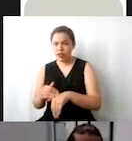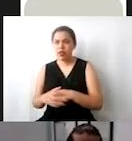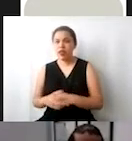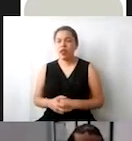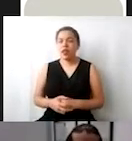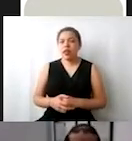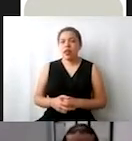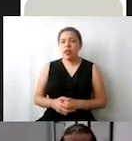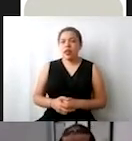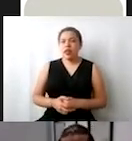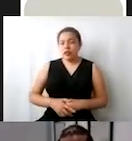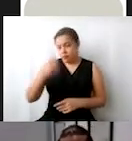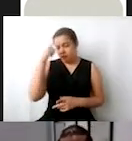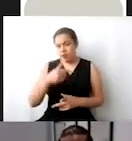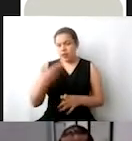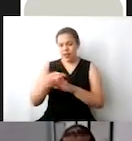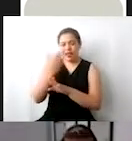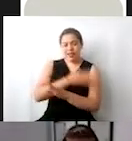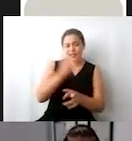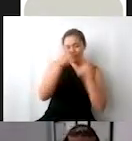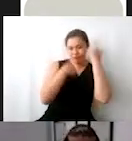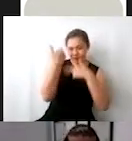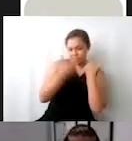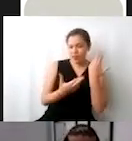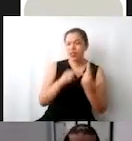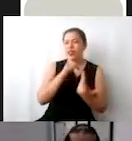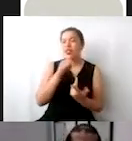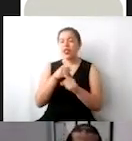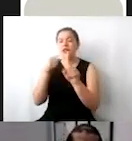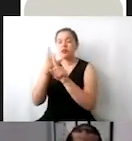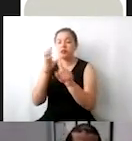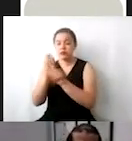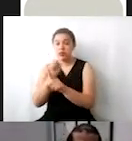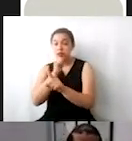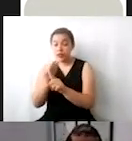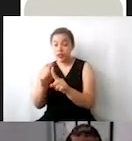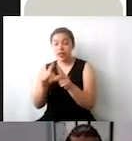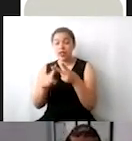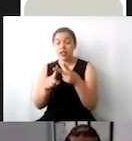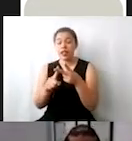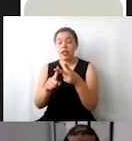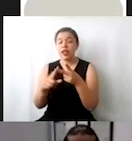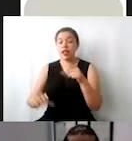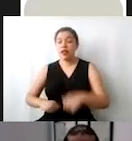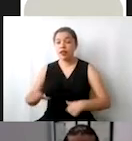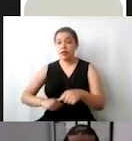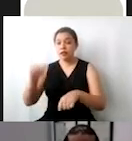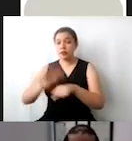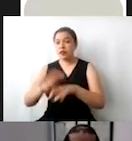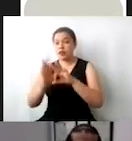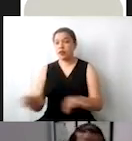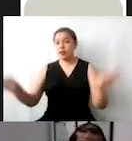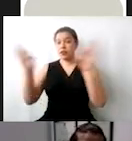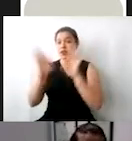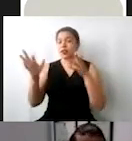que vimos en la lámina anterior, es decir, que no formen parte del objeto ni de la actividad preponderante de